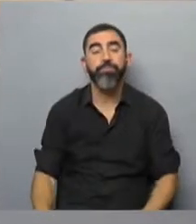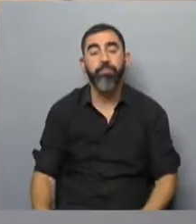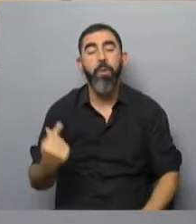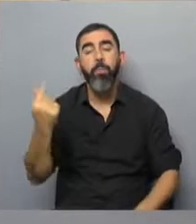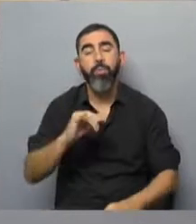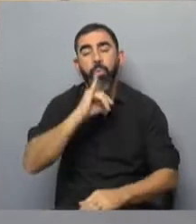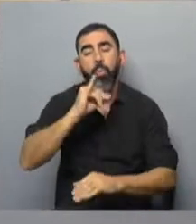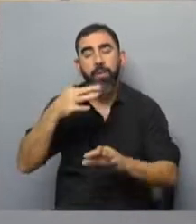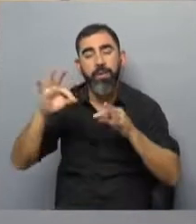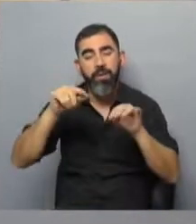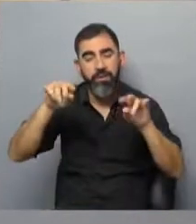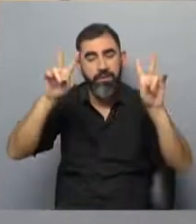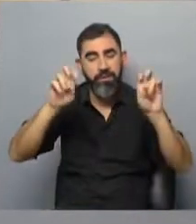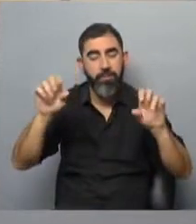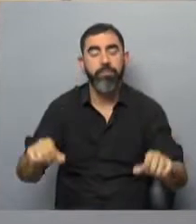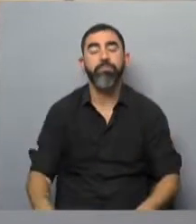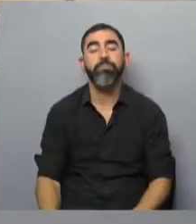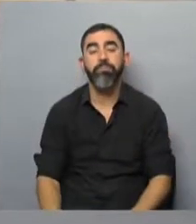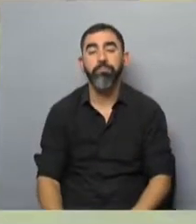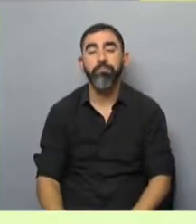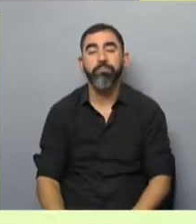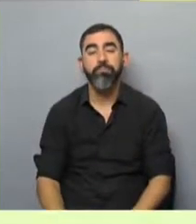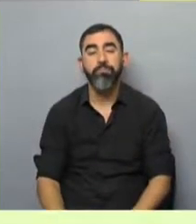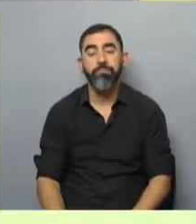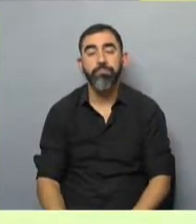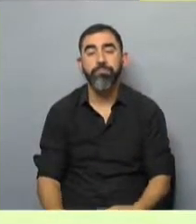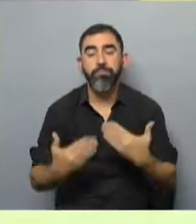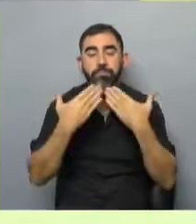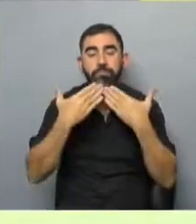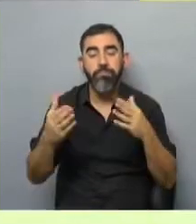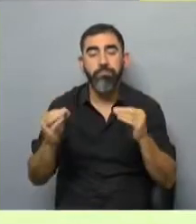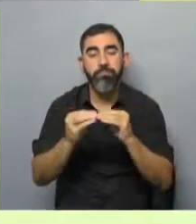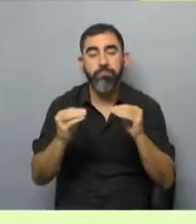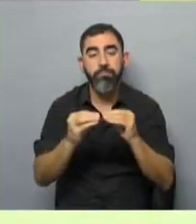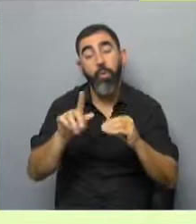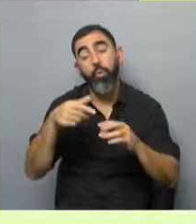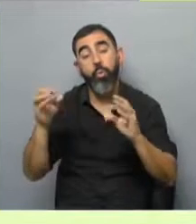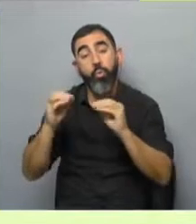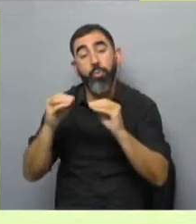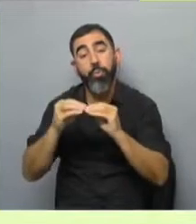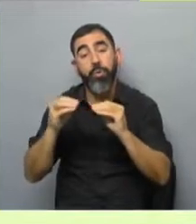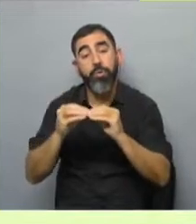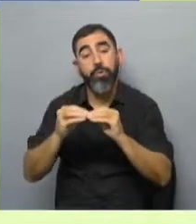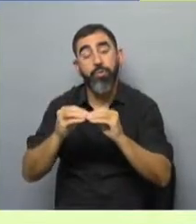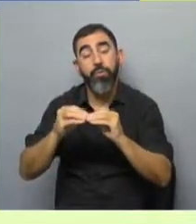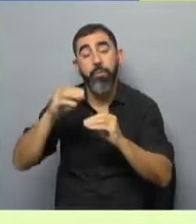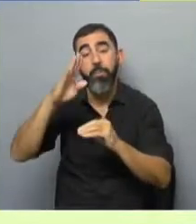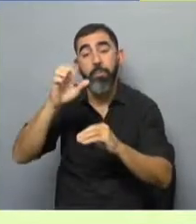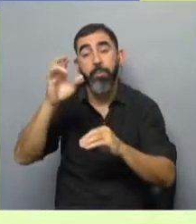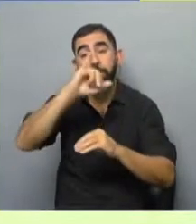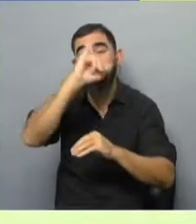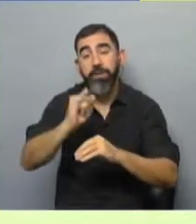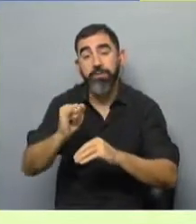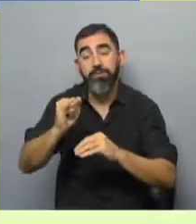minutos les contamos más de estas actividades de mañana. Muchas gracias, Eduardo. El otro móvil está a cargo de Mauricio Pérez, que